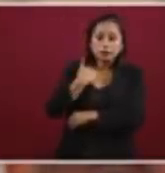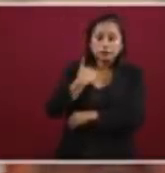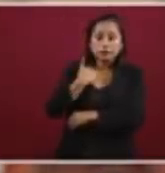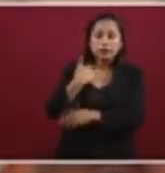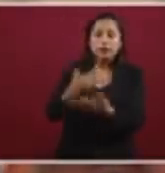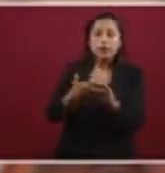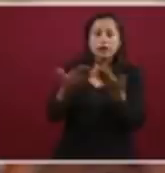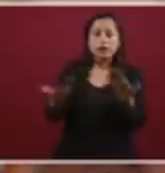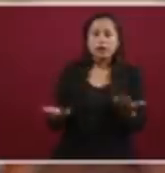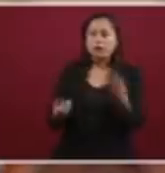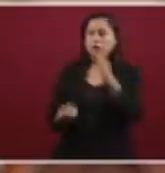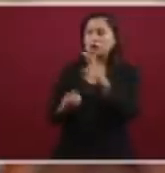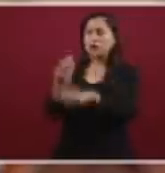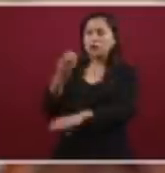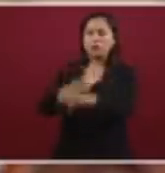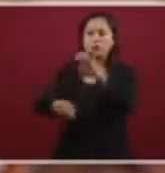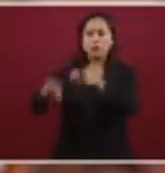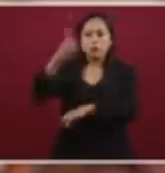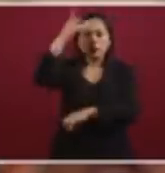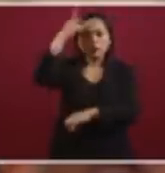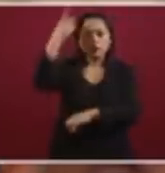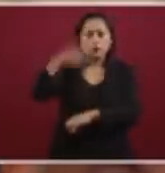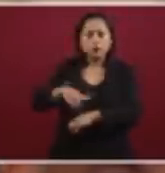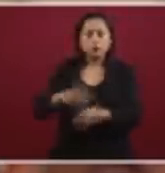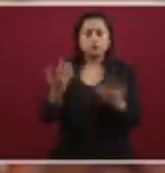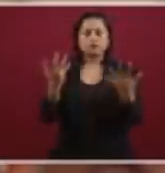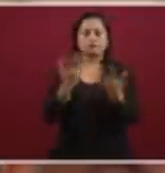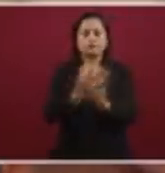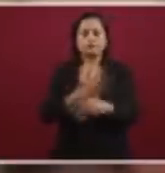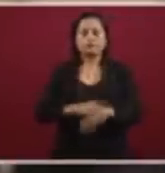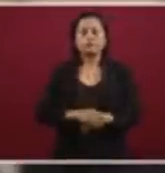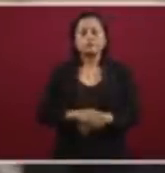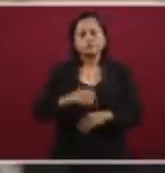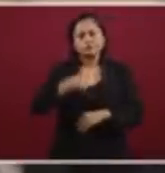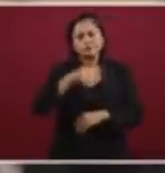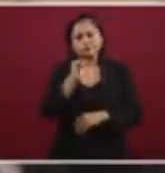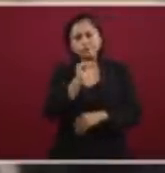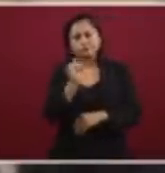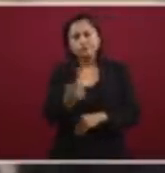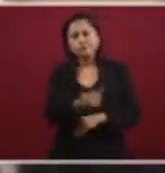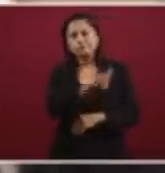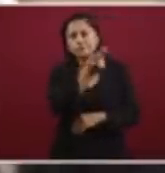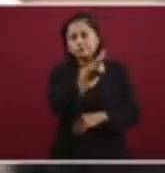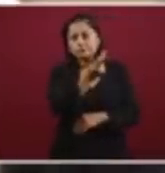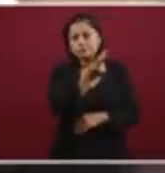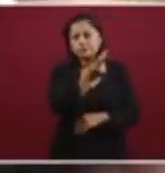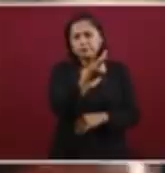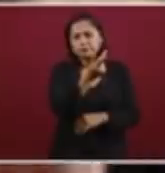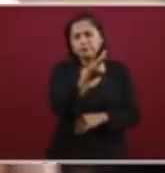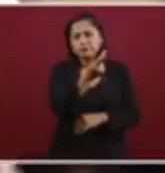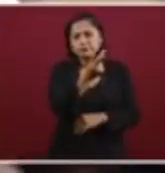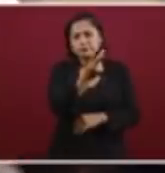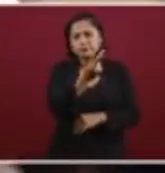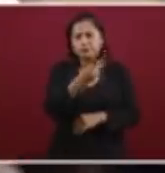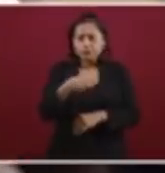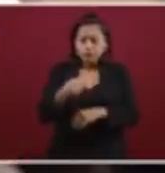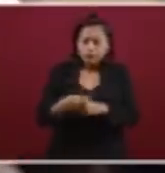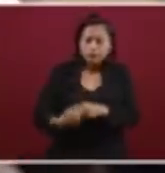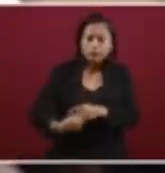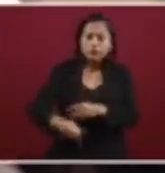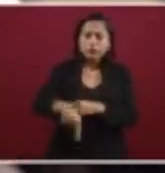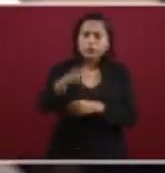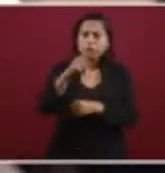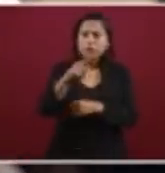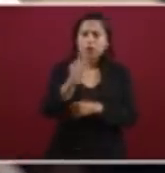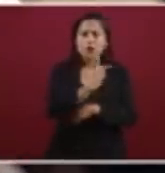la pregunta es esta presidente en cuánto tiempo todos los mexicanos tendrán energía eléctrica